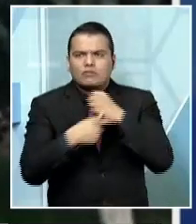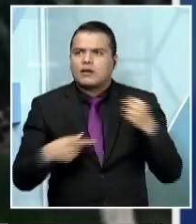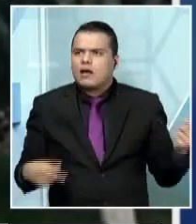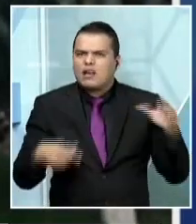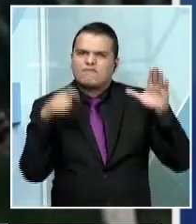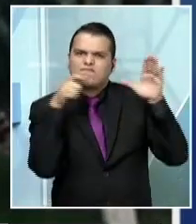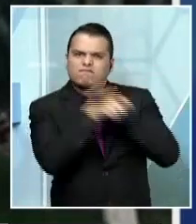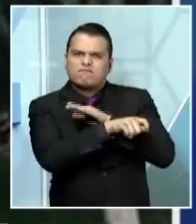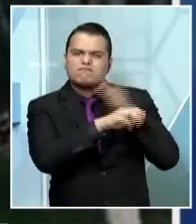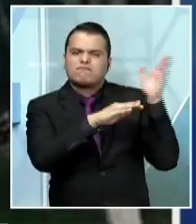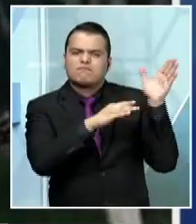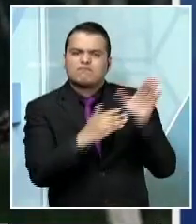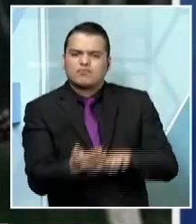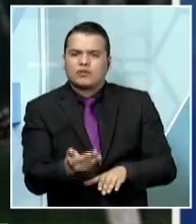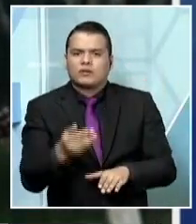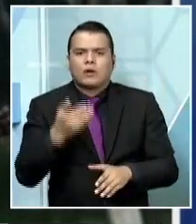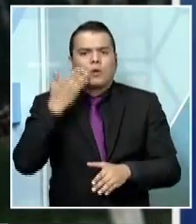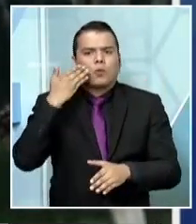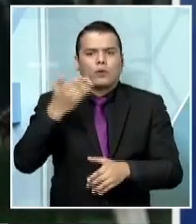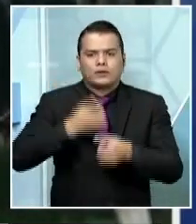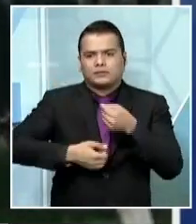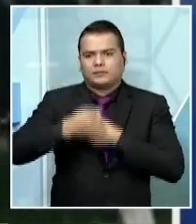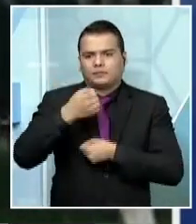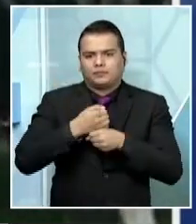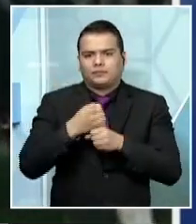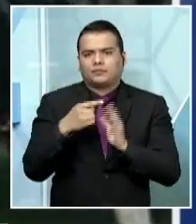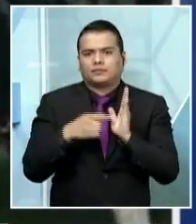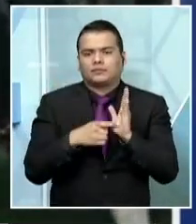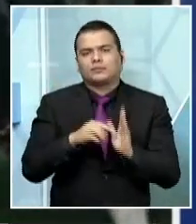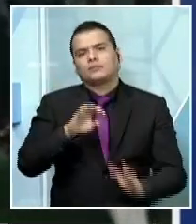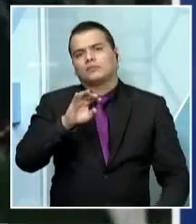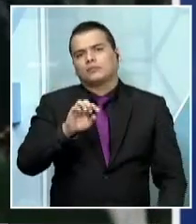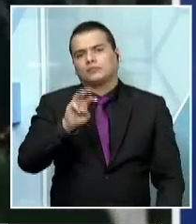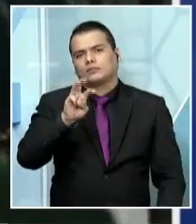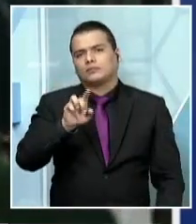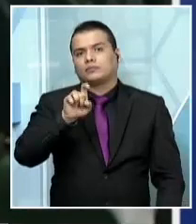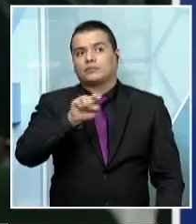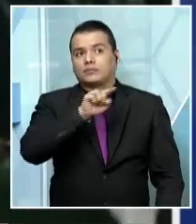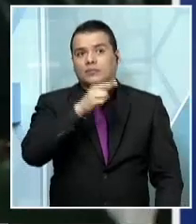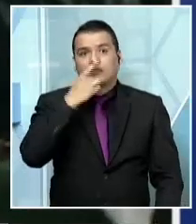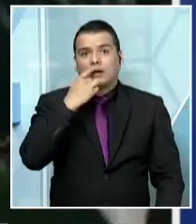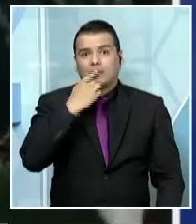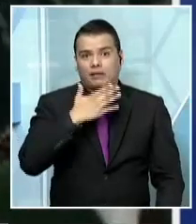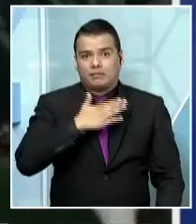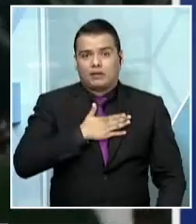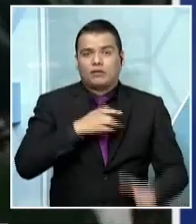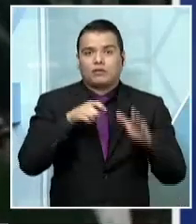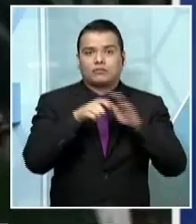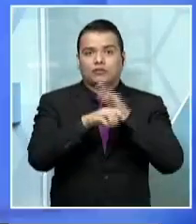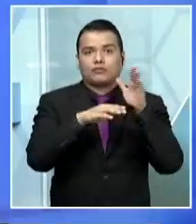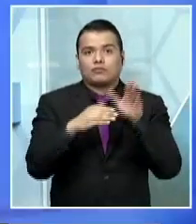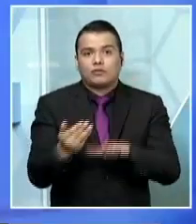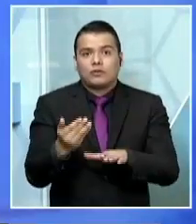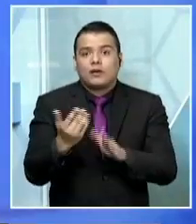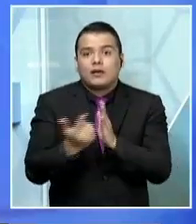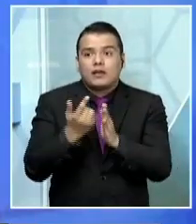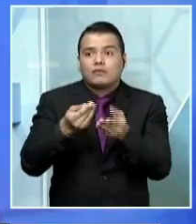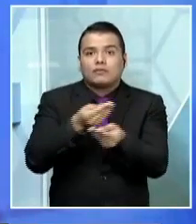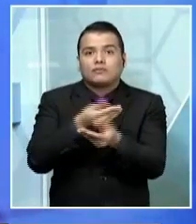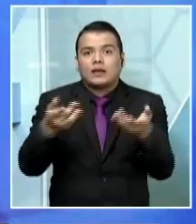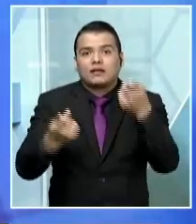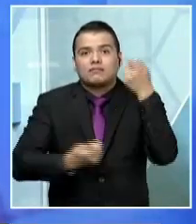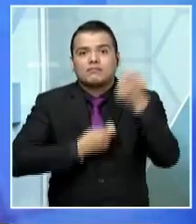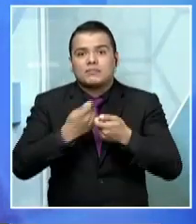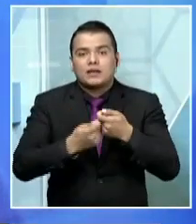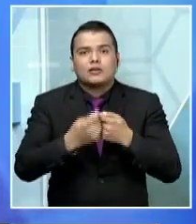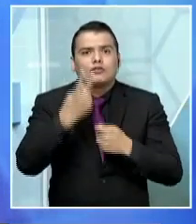fue asesinado en 1986, dos días después de poner el libro a la venta. Hoy, a